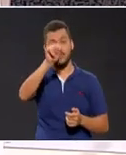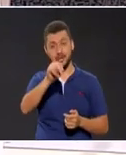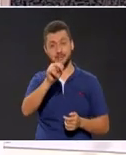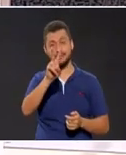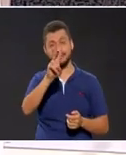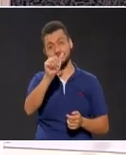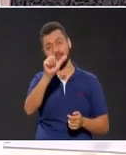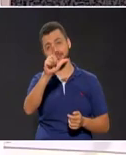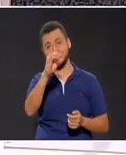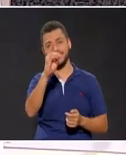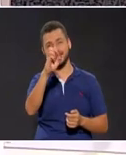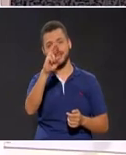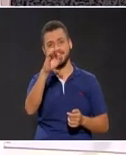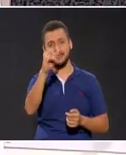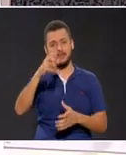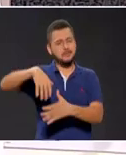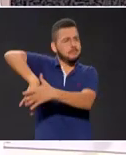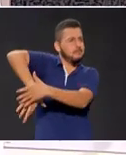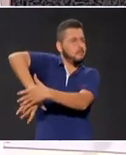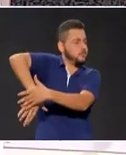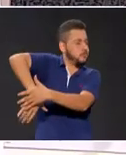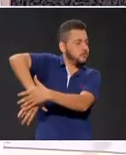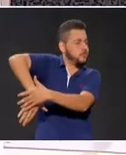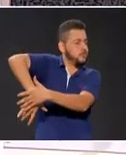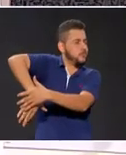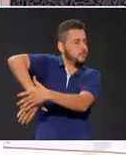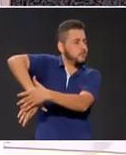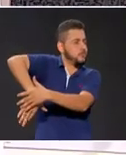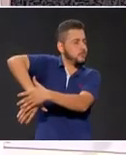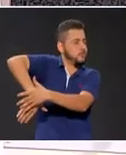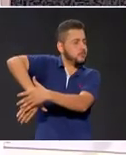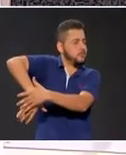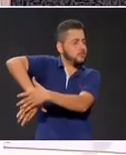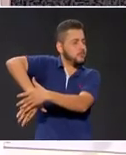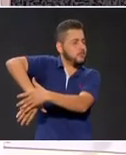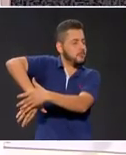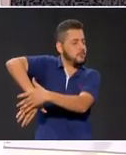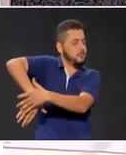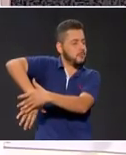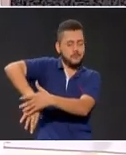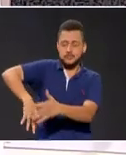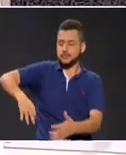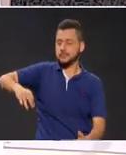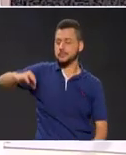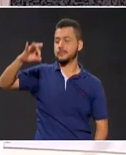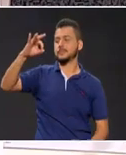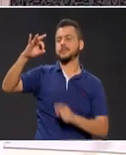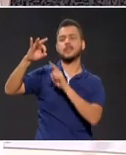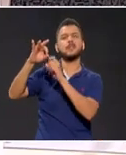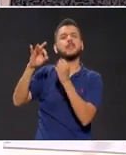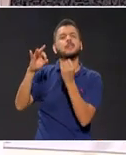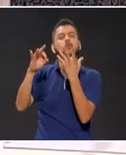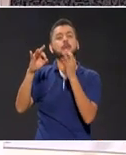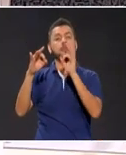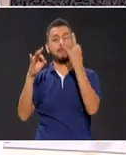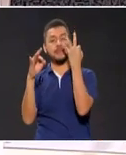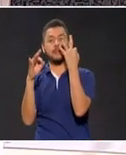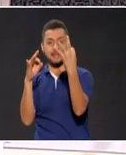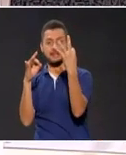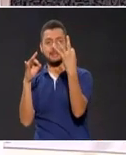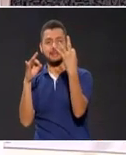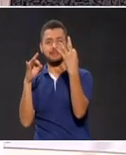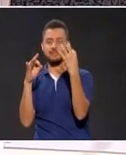Igual tiene 30 segundos para responder, que no se los tiene que gastar. A Juan Carlos. A el 3. Doctor Juan Carlos Vélez, número